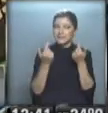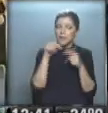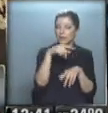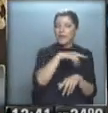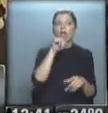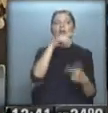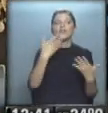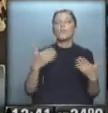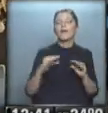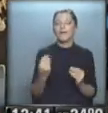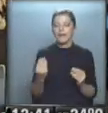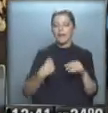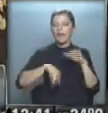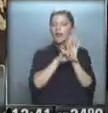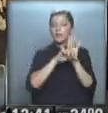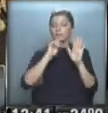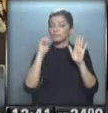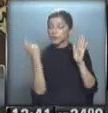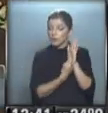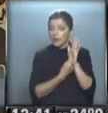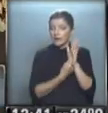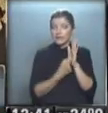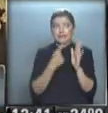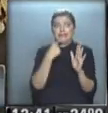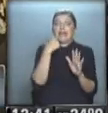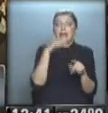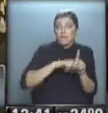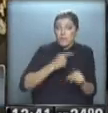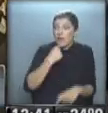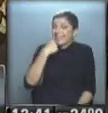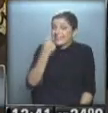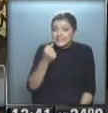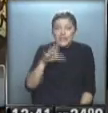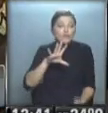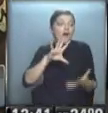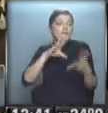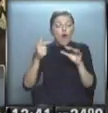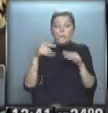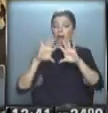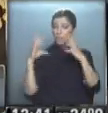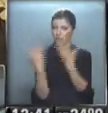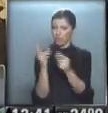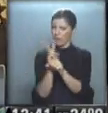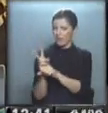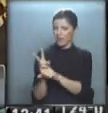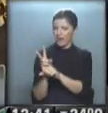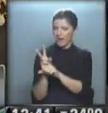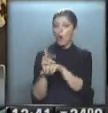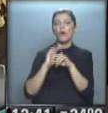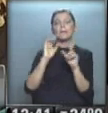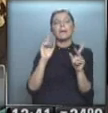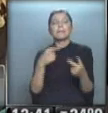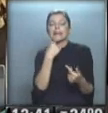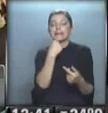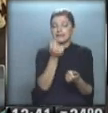encima de las leyes y encima decir que es o por la responsabilidad que tiene para proteger al resto del mundo, o bien para